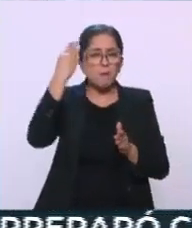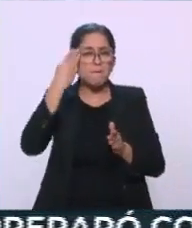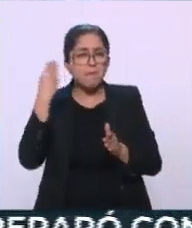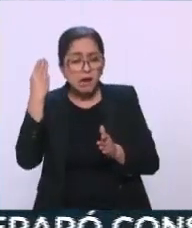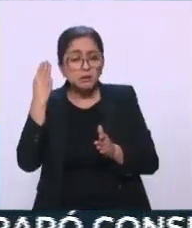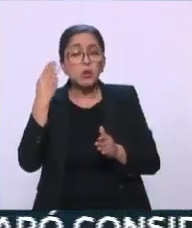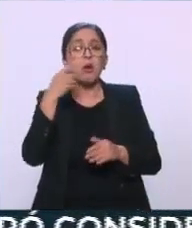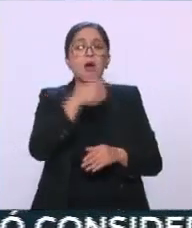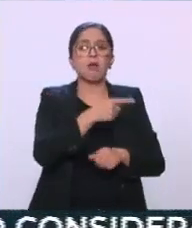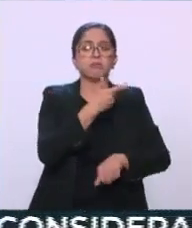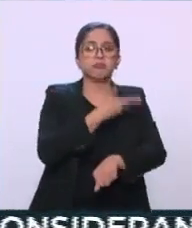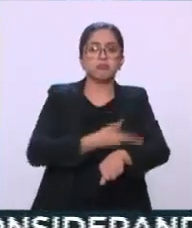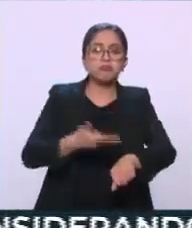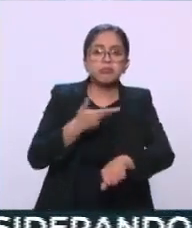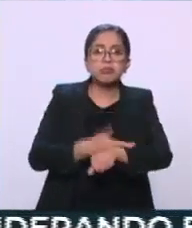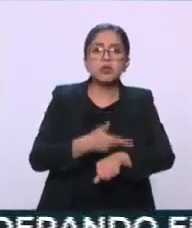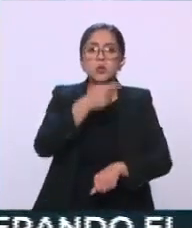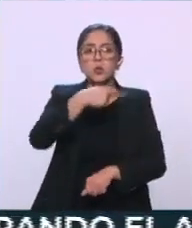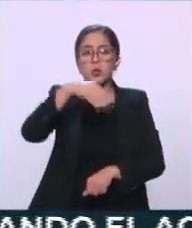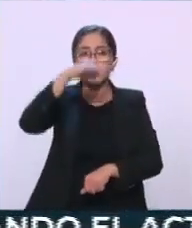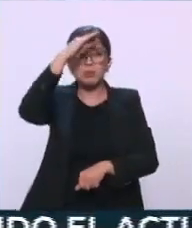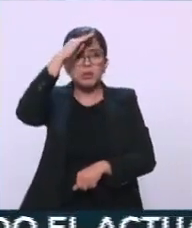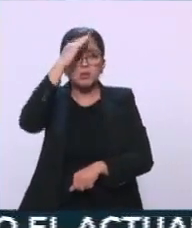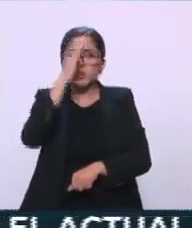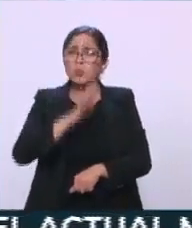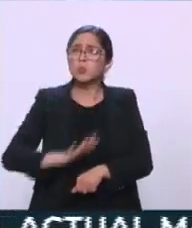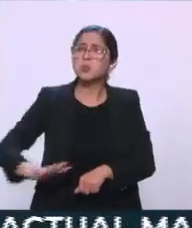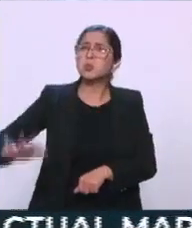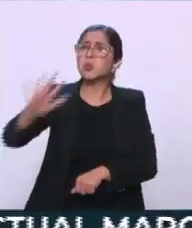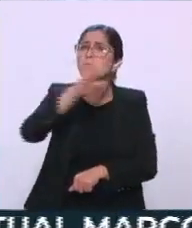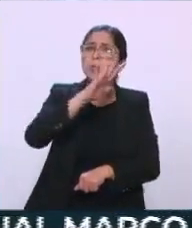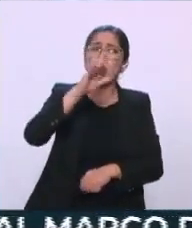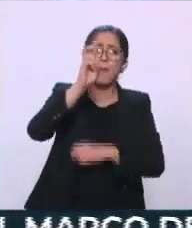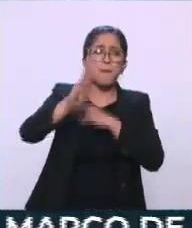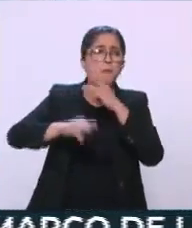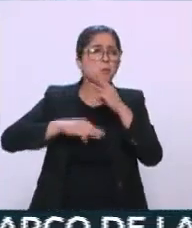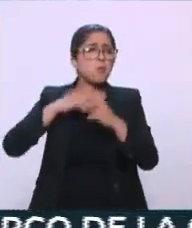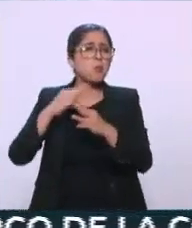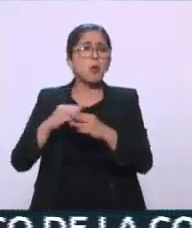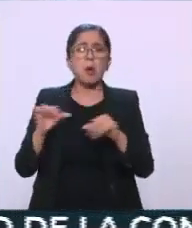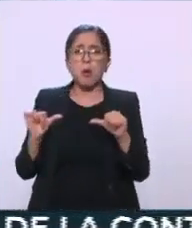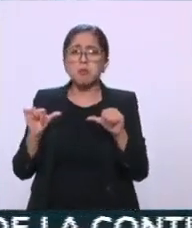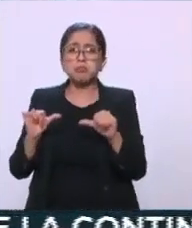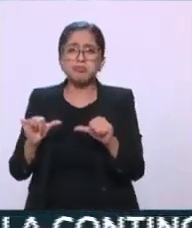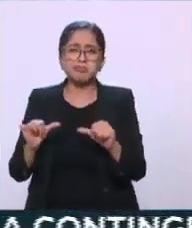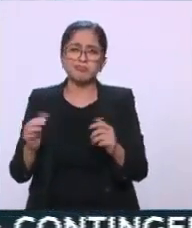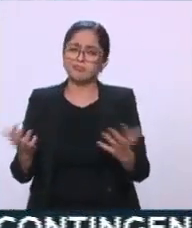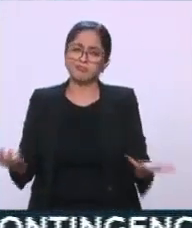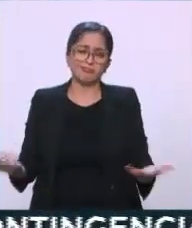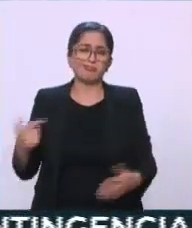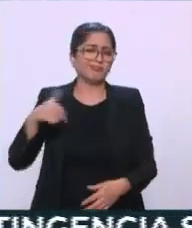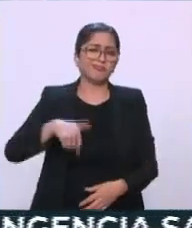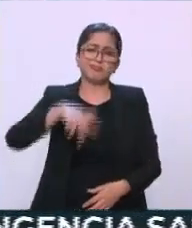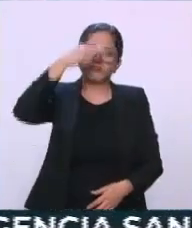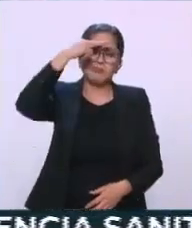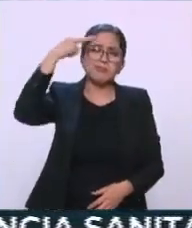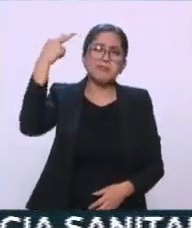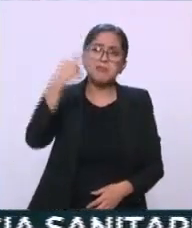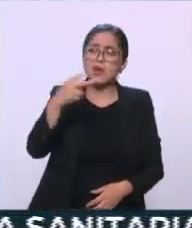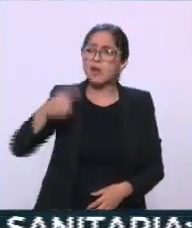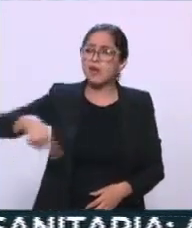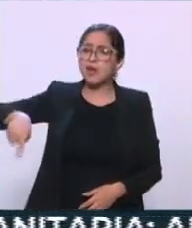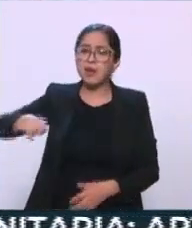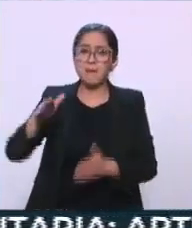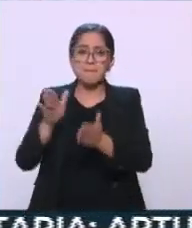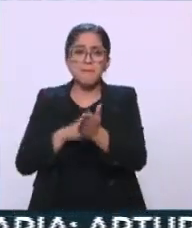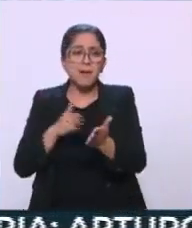está exenta de lo que está ocurriendo en buena parte del mundo. México no es una excepción, como quisiera presentar